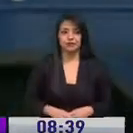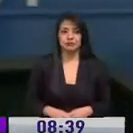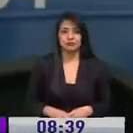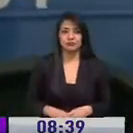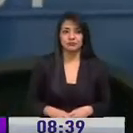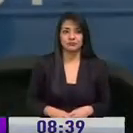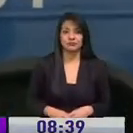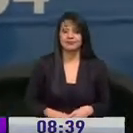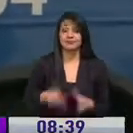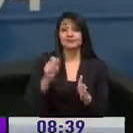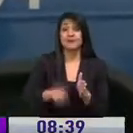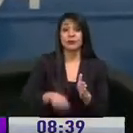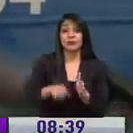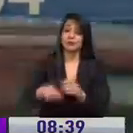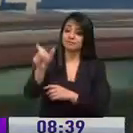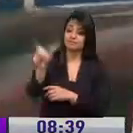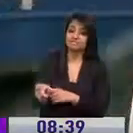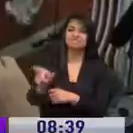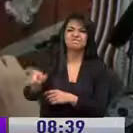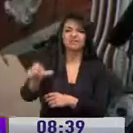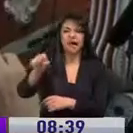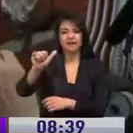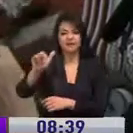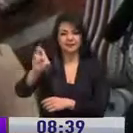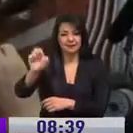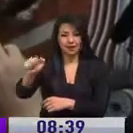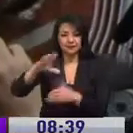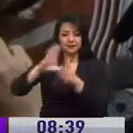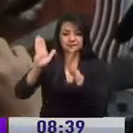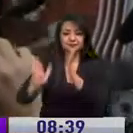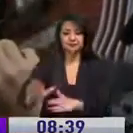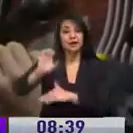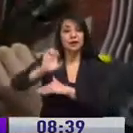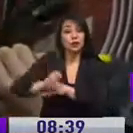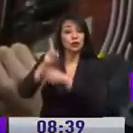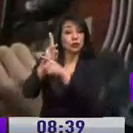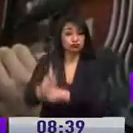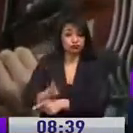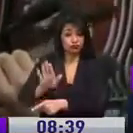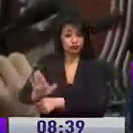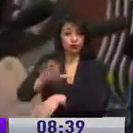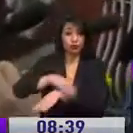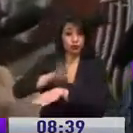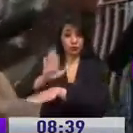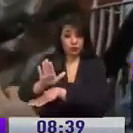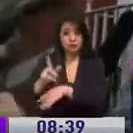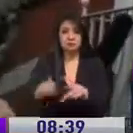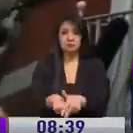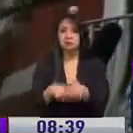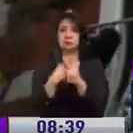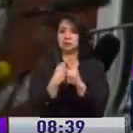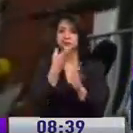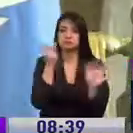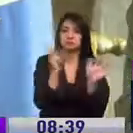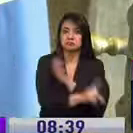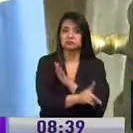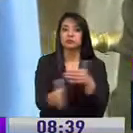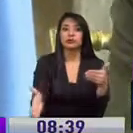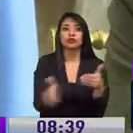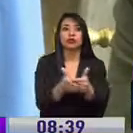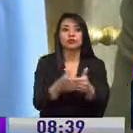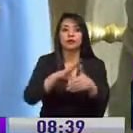Según uno de los abogados del fundador de WikiLeaks, asilado en la embajada ecuatoriana en Londres, iniciarán acciones legales en contra